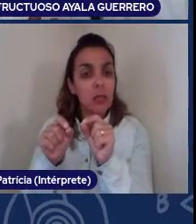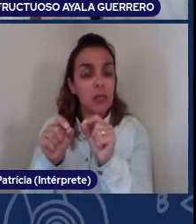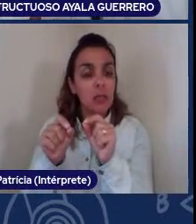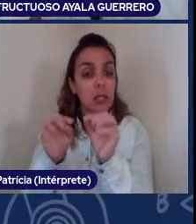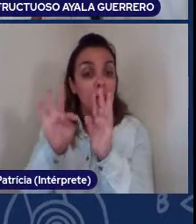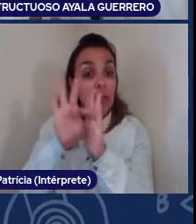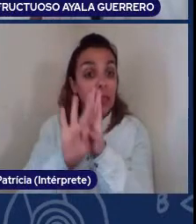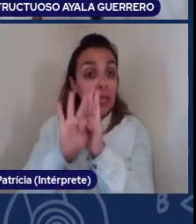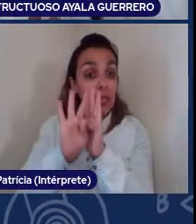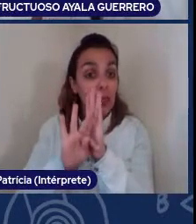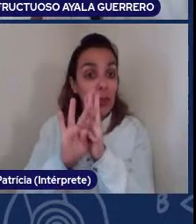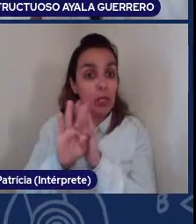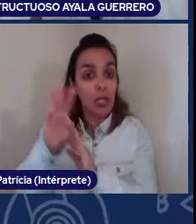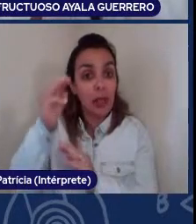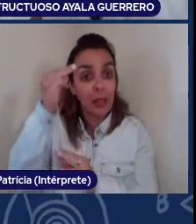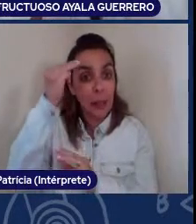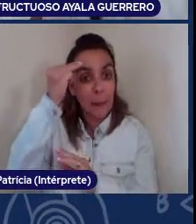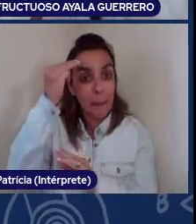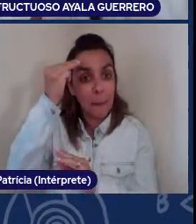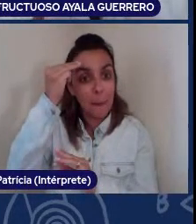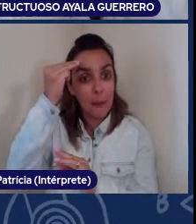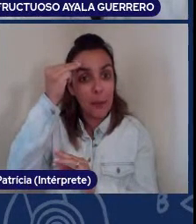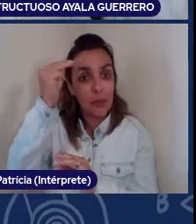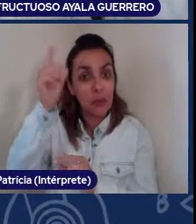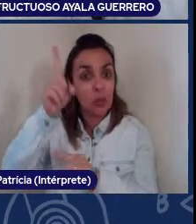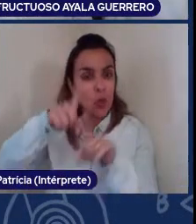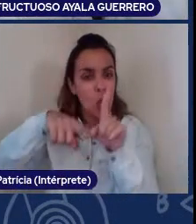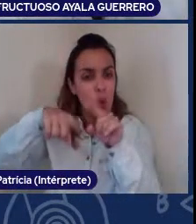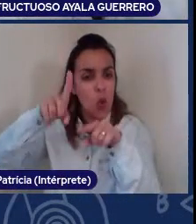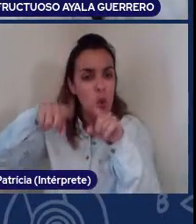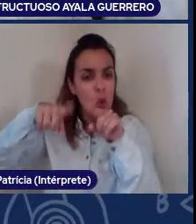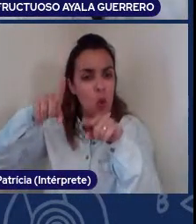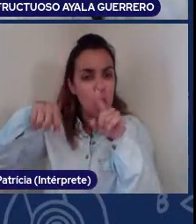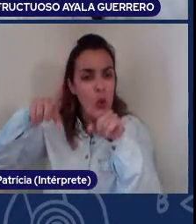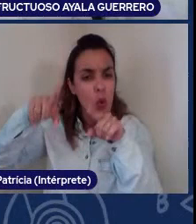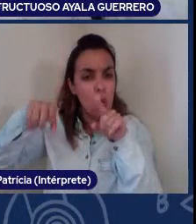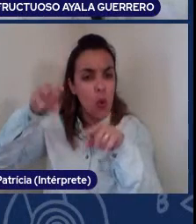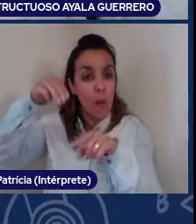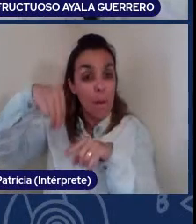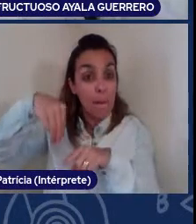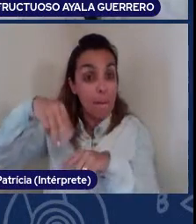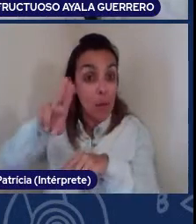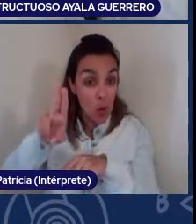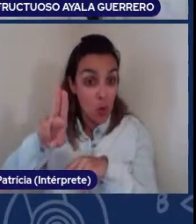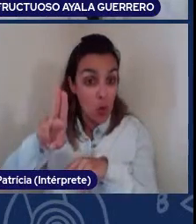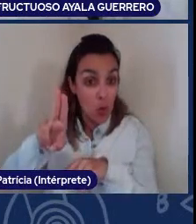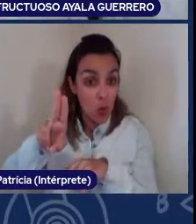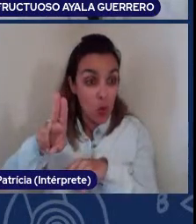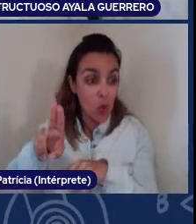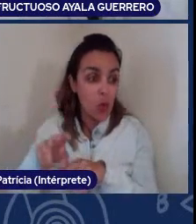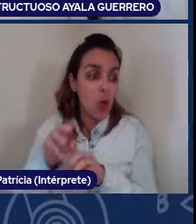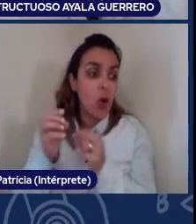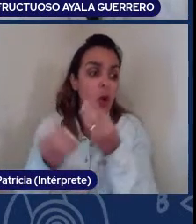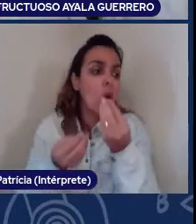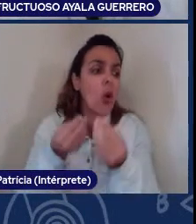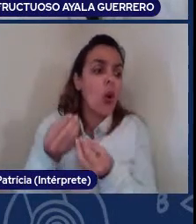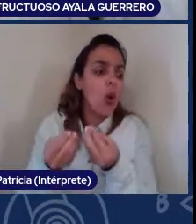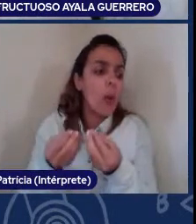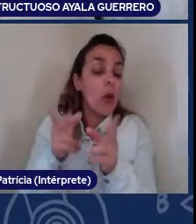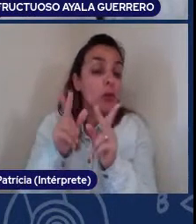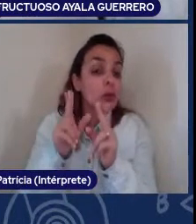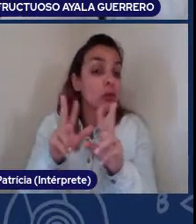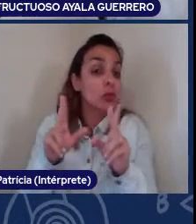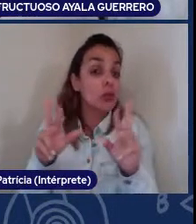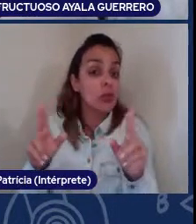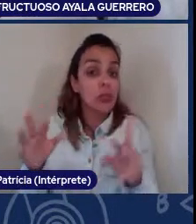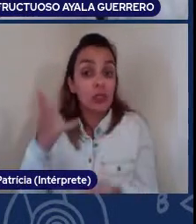mente. Bueno, pues este tipo de ondas Mu se comportan de manera diferente en niños